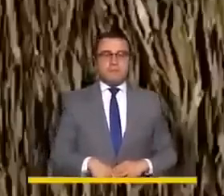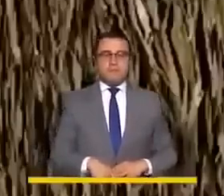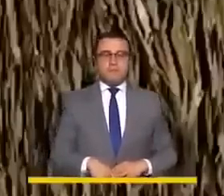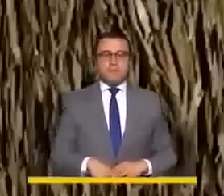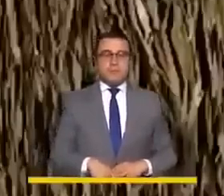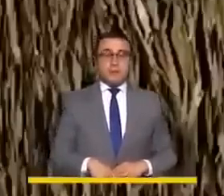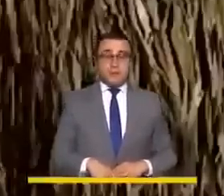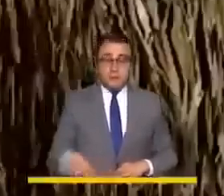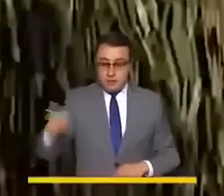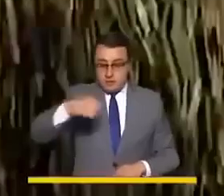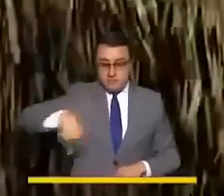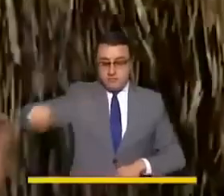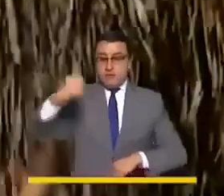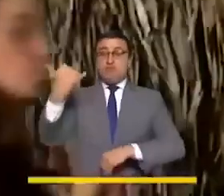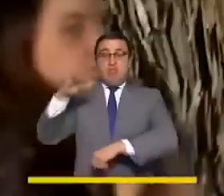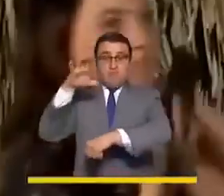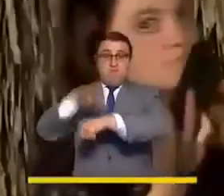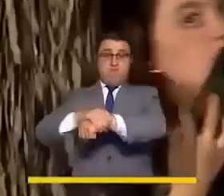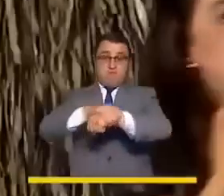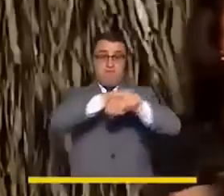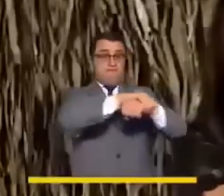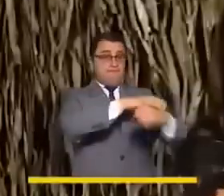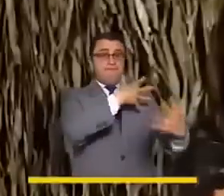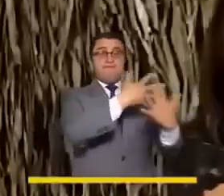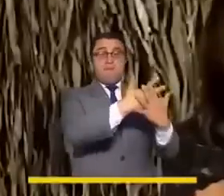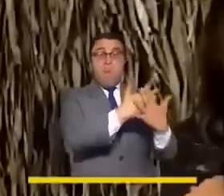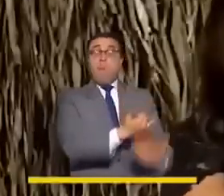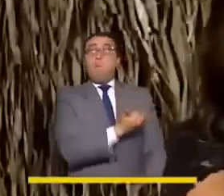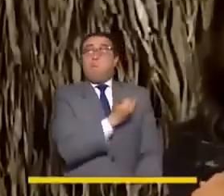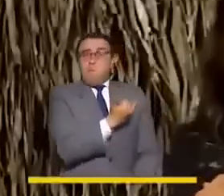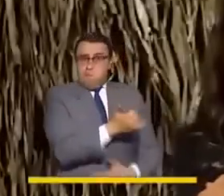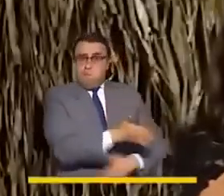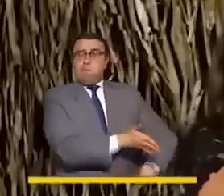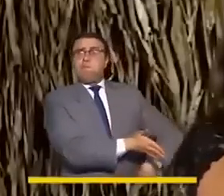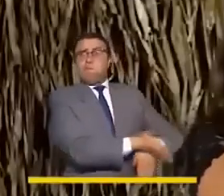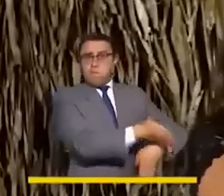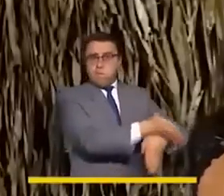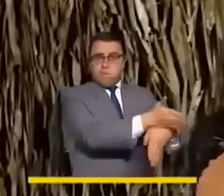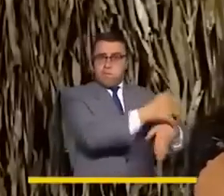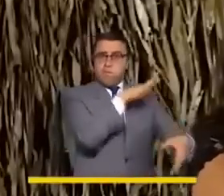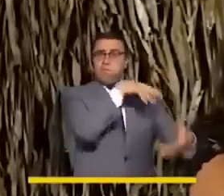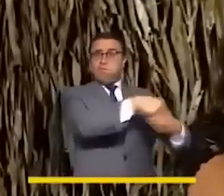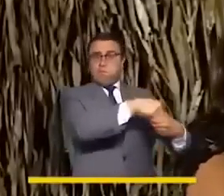Aún están presos. Aún están presos.